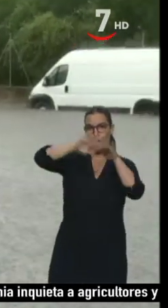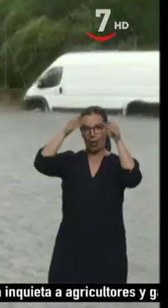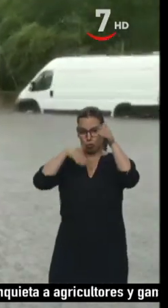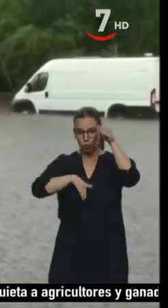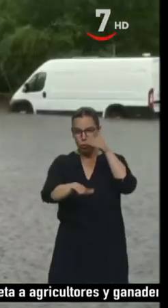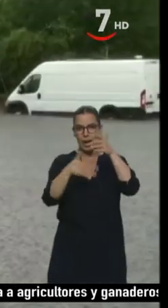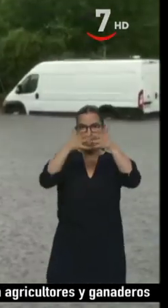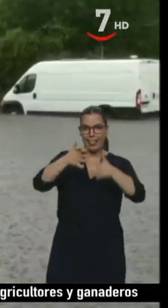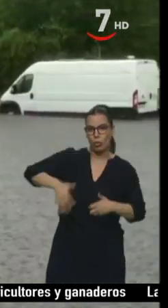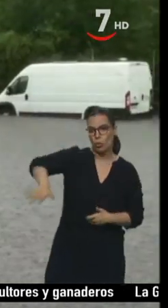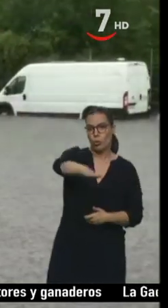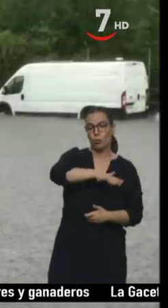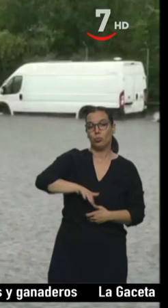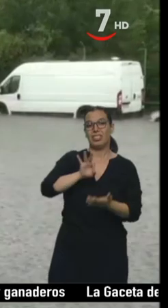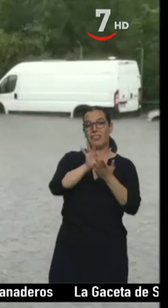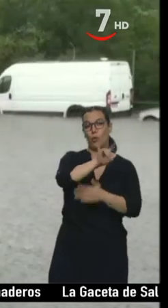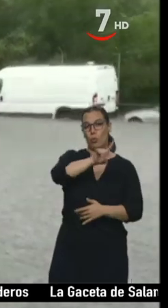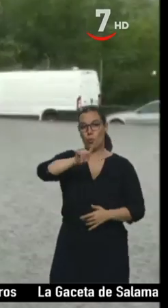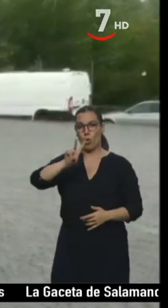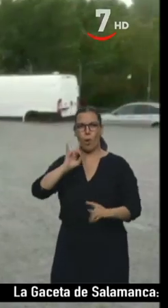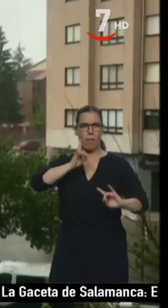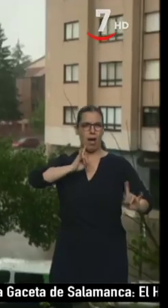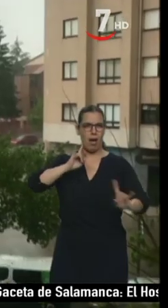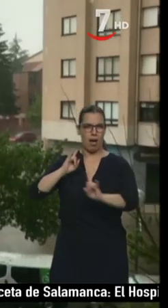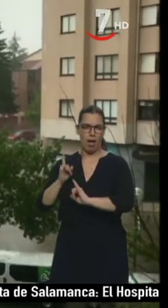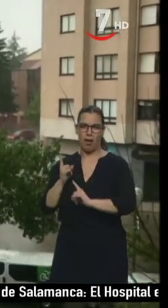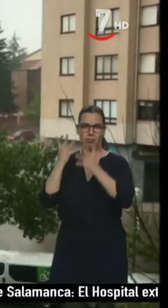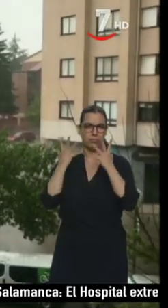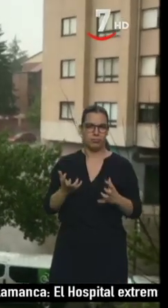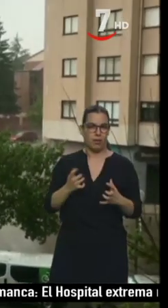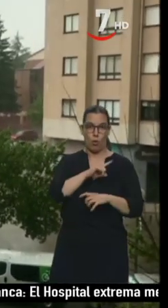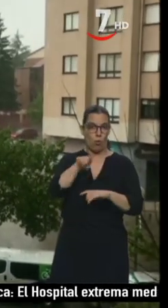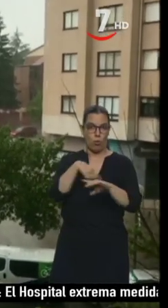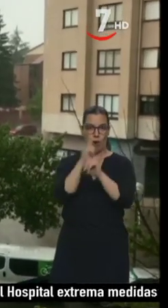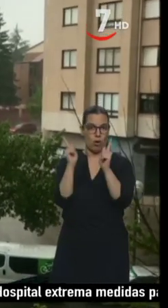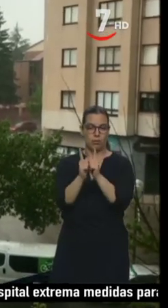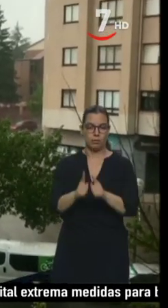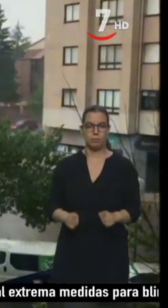industriales. El servicio 112 ha recibido numerosas llamadas en poco más de una hora.